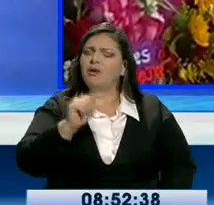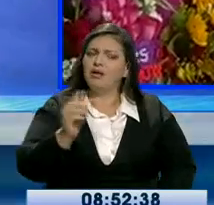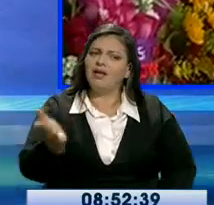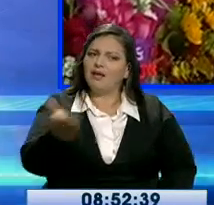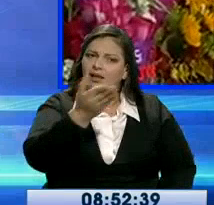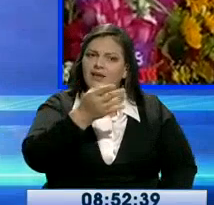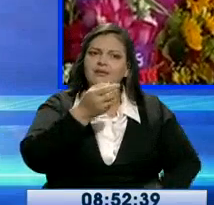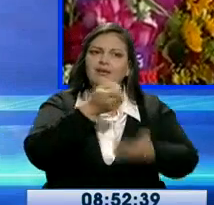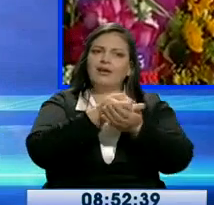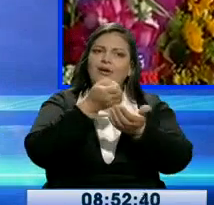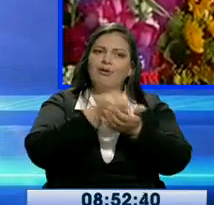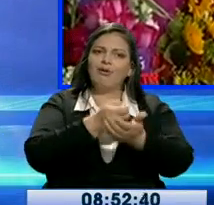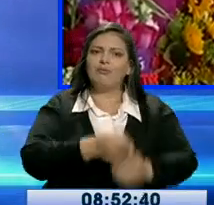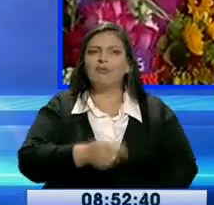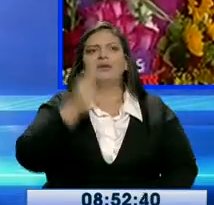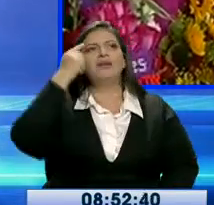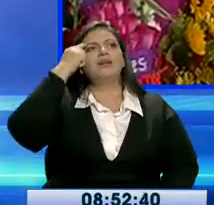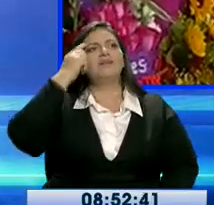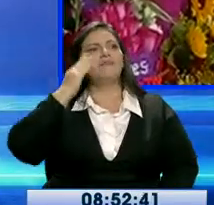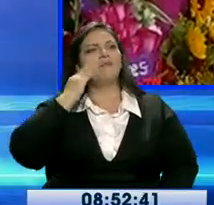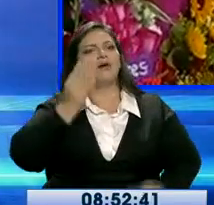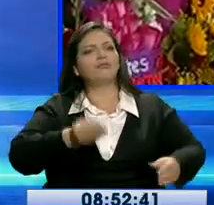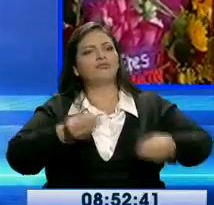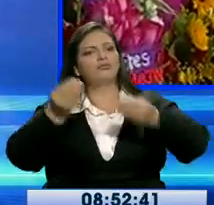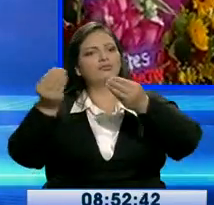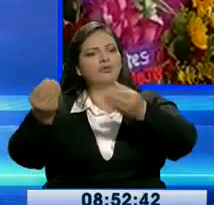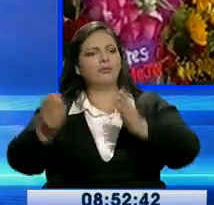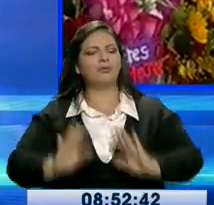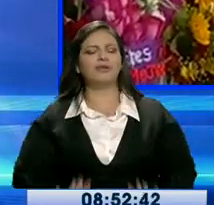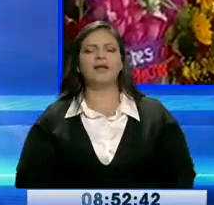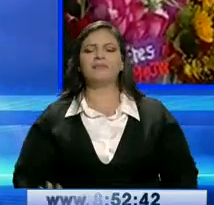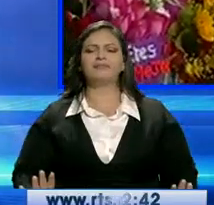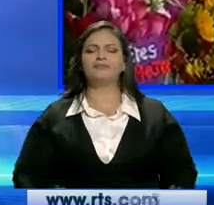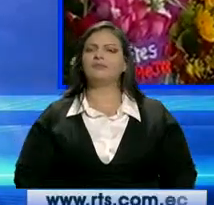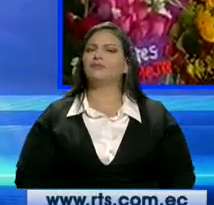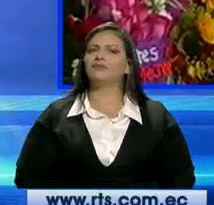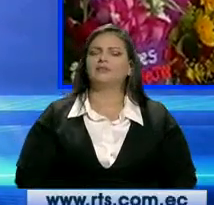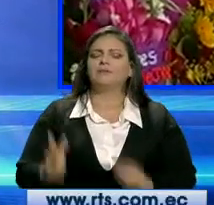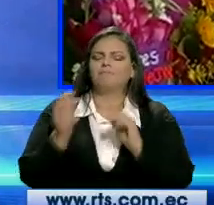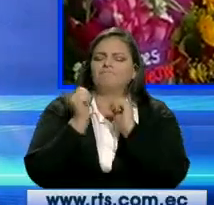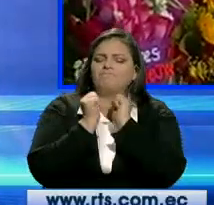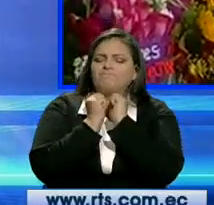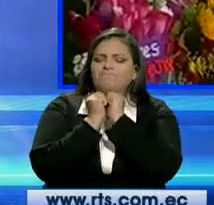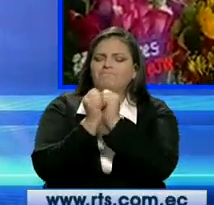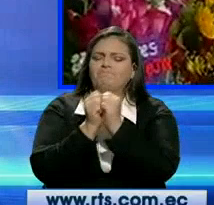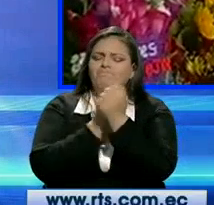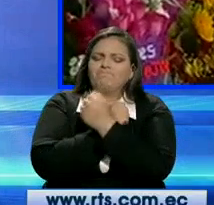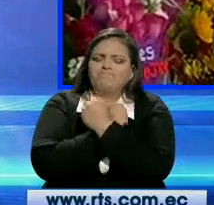este obsequio a su mamita. Pero no se olvide que lo más importante es estar con ella, darle amor, un